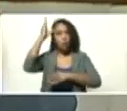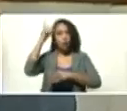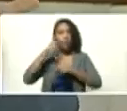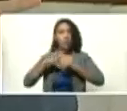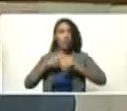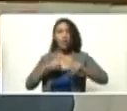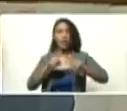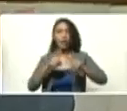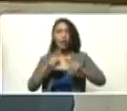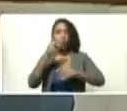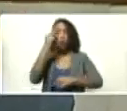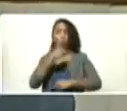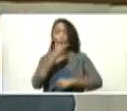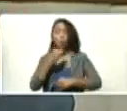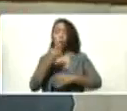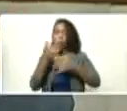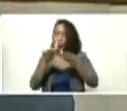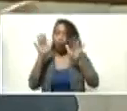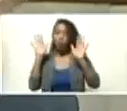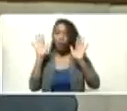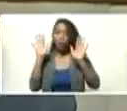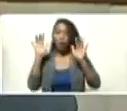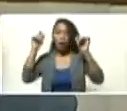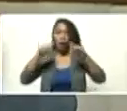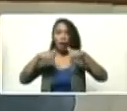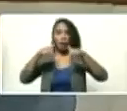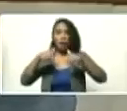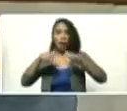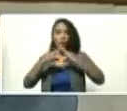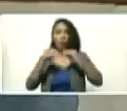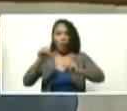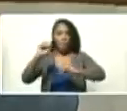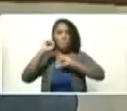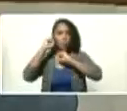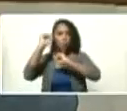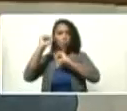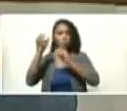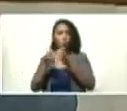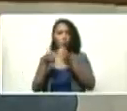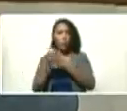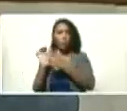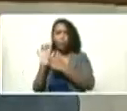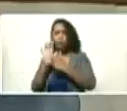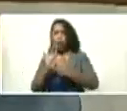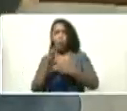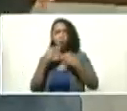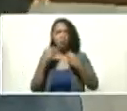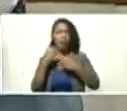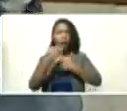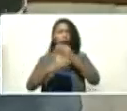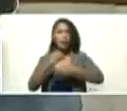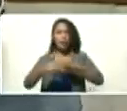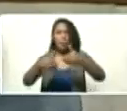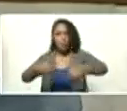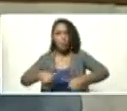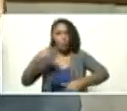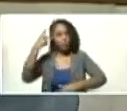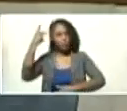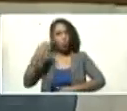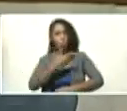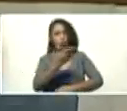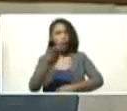Así que el compromiso, por supuesto, acá con todas las manifestaciones patrimoniales para que hagamos el esfuerzo pedagógico que hacen